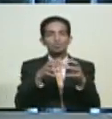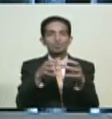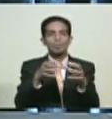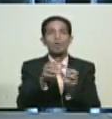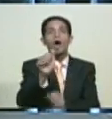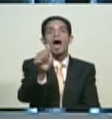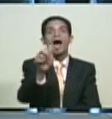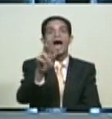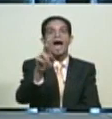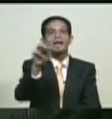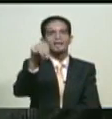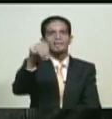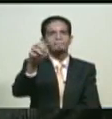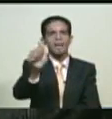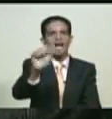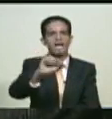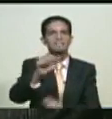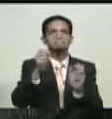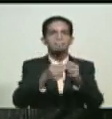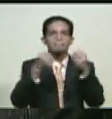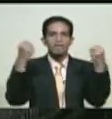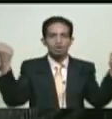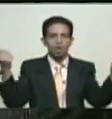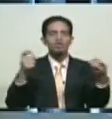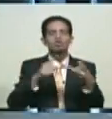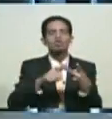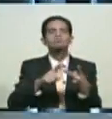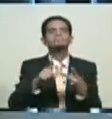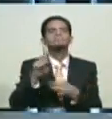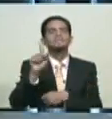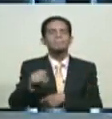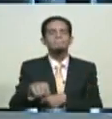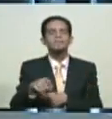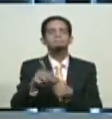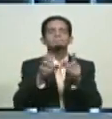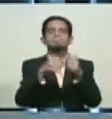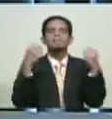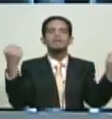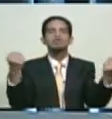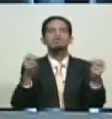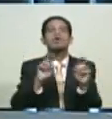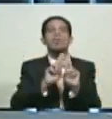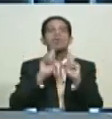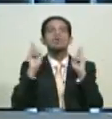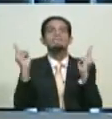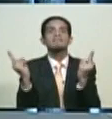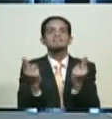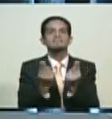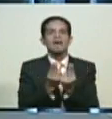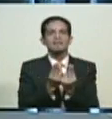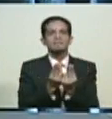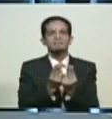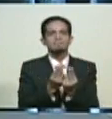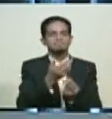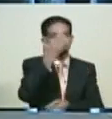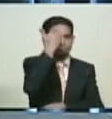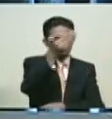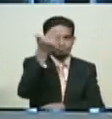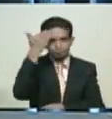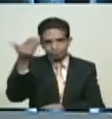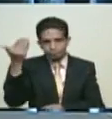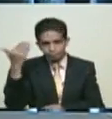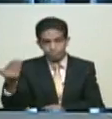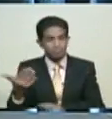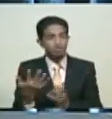presidente del periódico 'el universal' también presente a todos los medios con todos